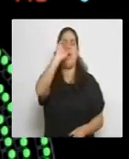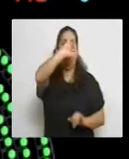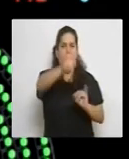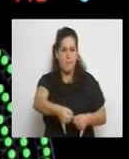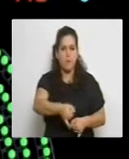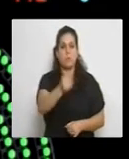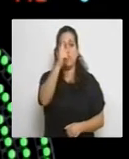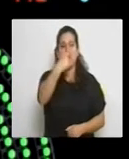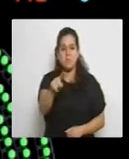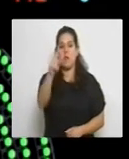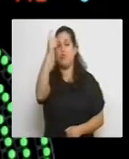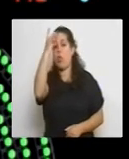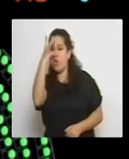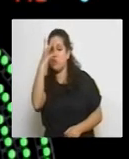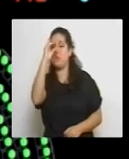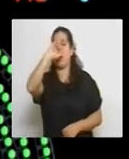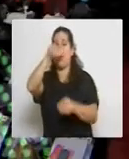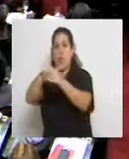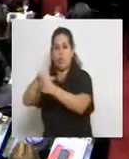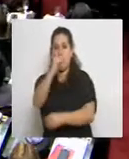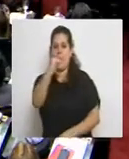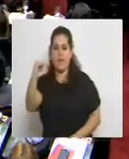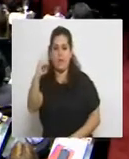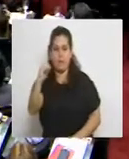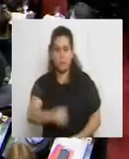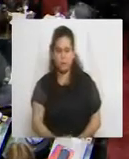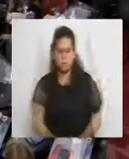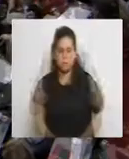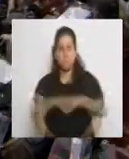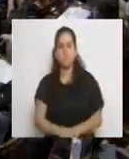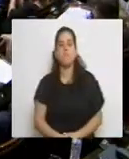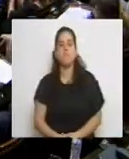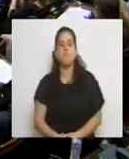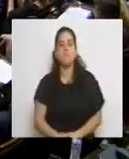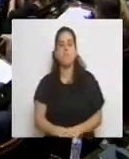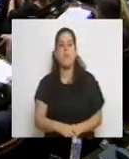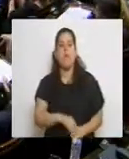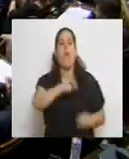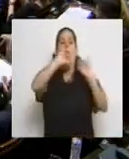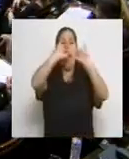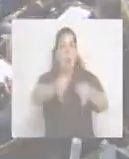112 votos negativos resulta afirmativa